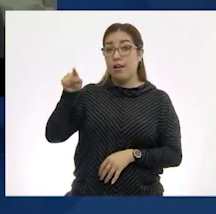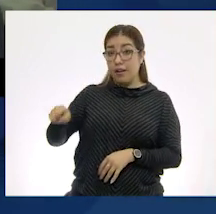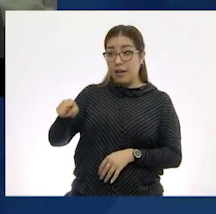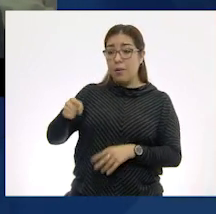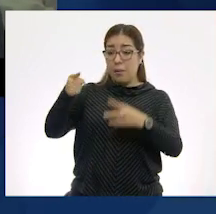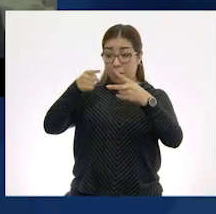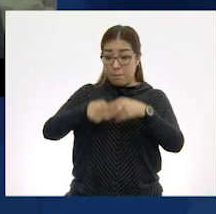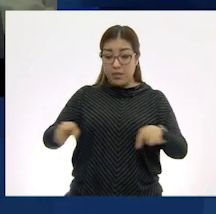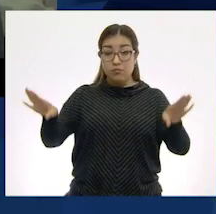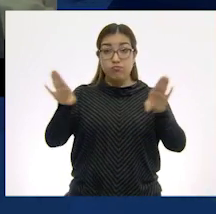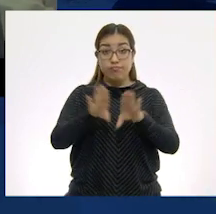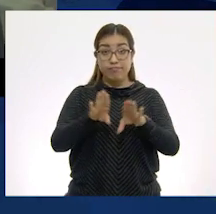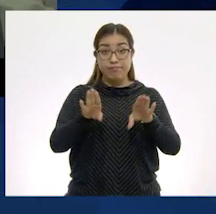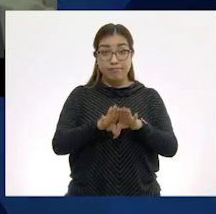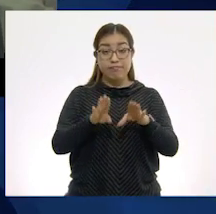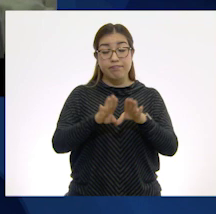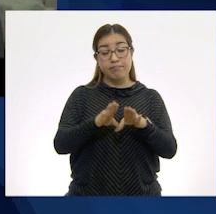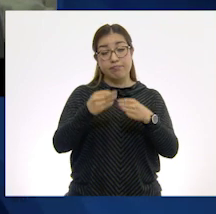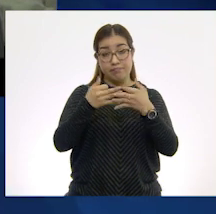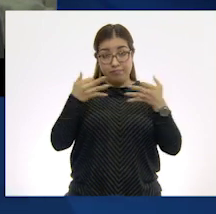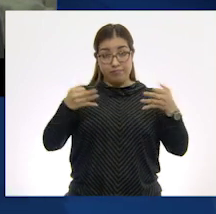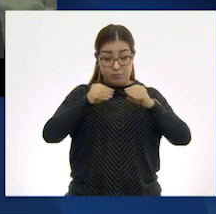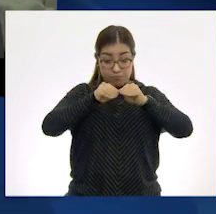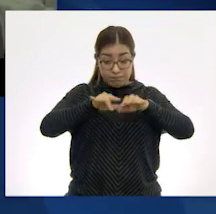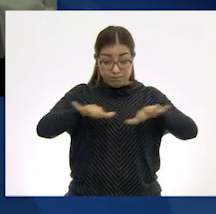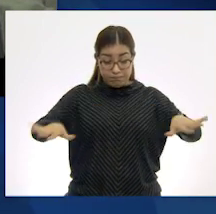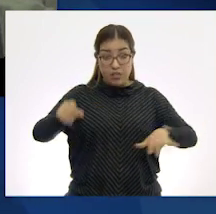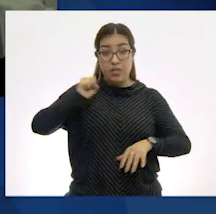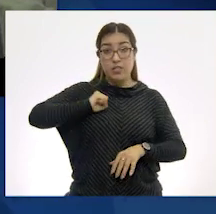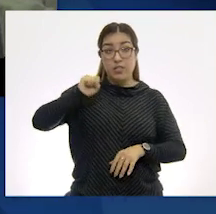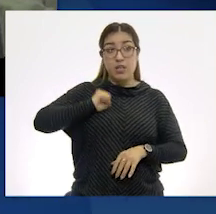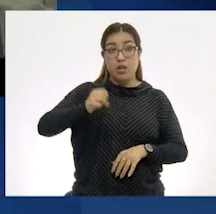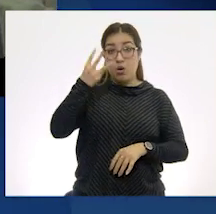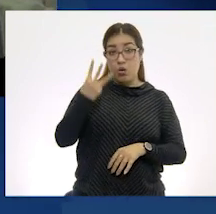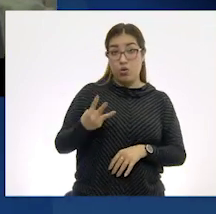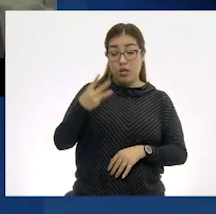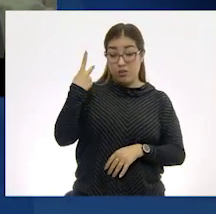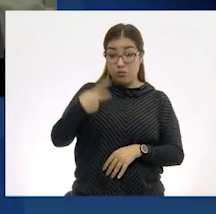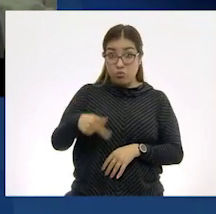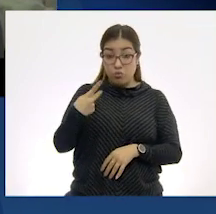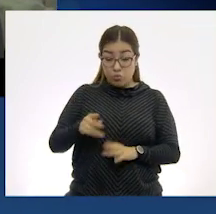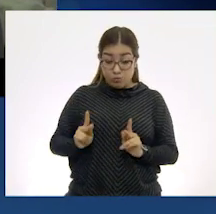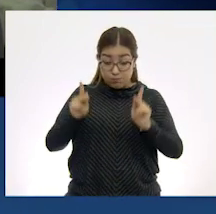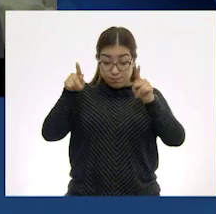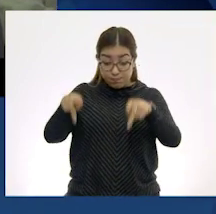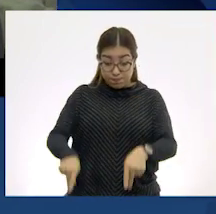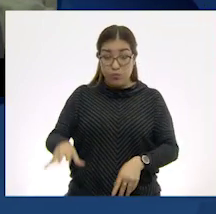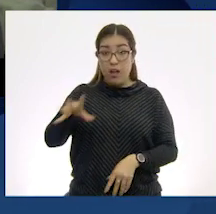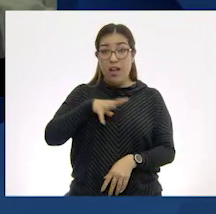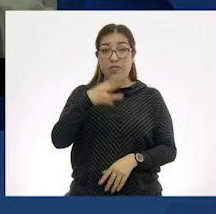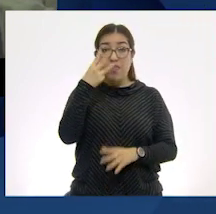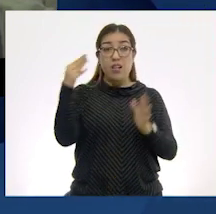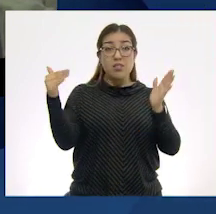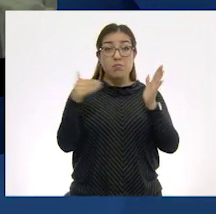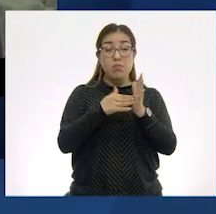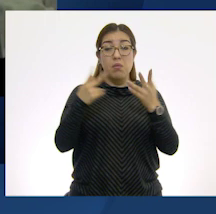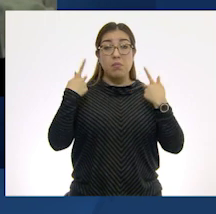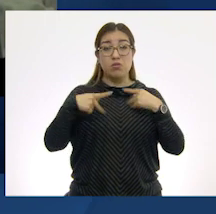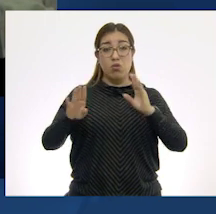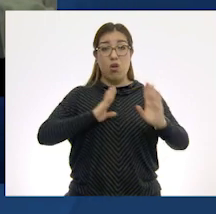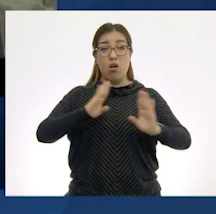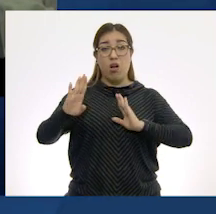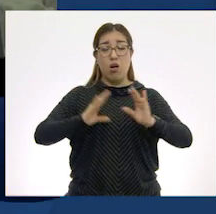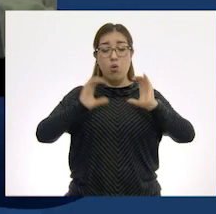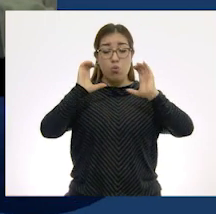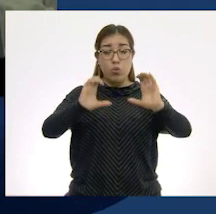a la unificación de esta región en el siglo III. Sus restos son custodiados por más de 8,000 guerreros de terracota que cuidan su reino en el